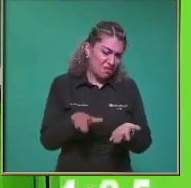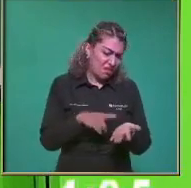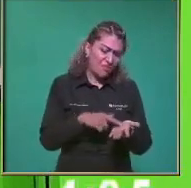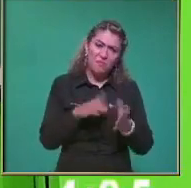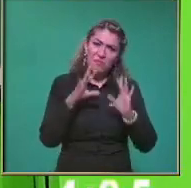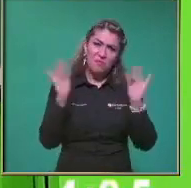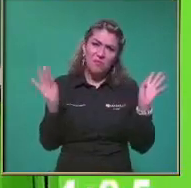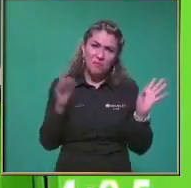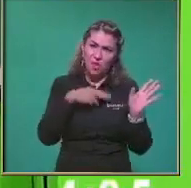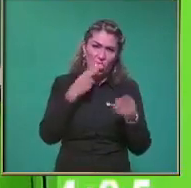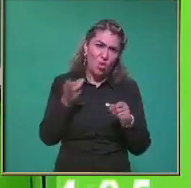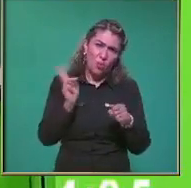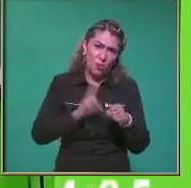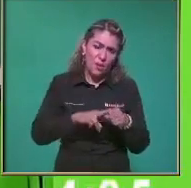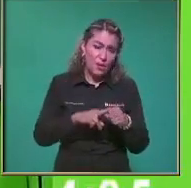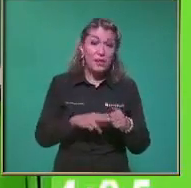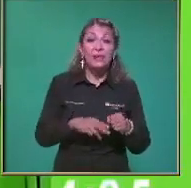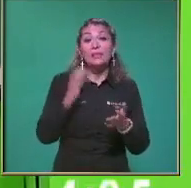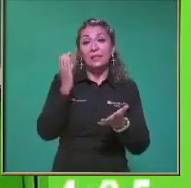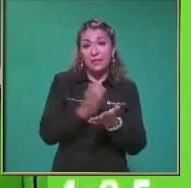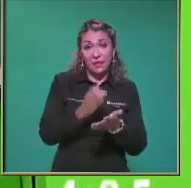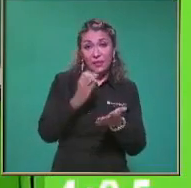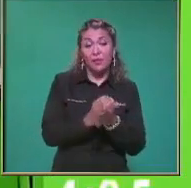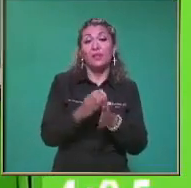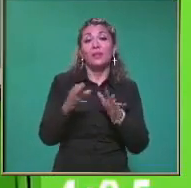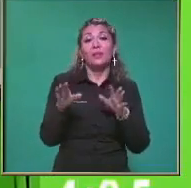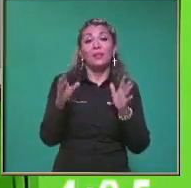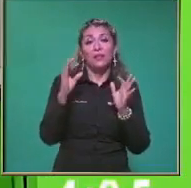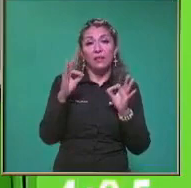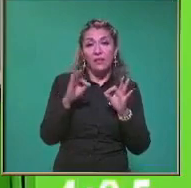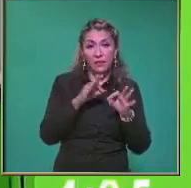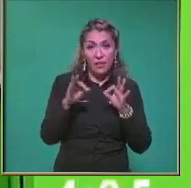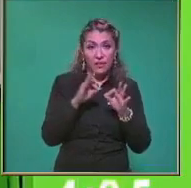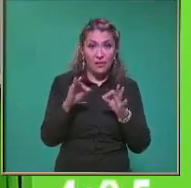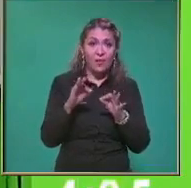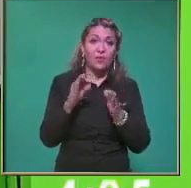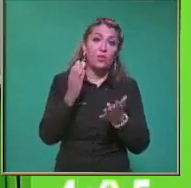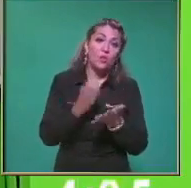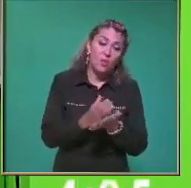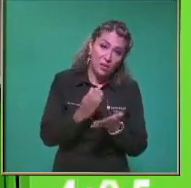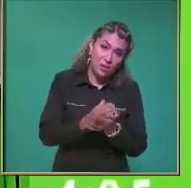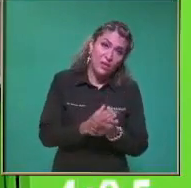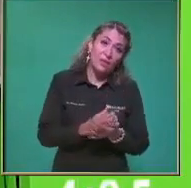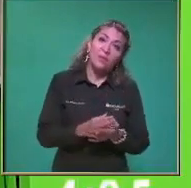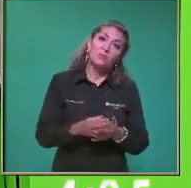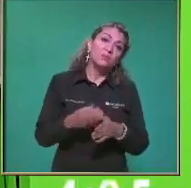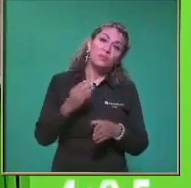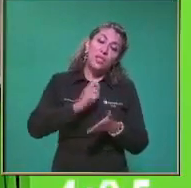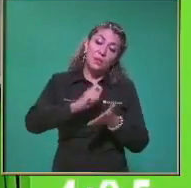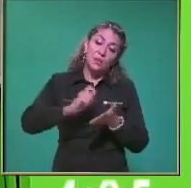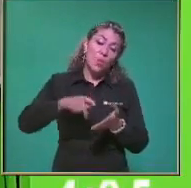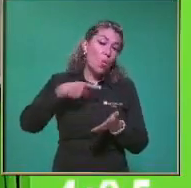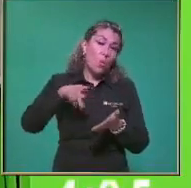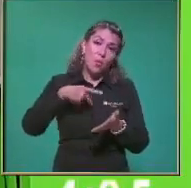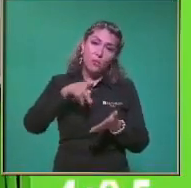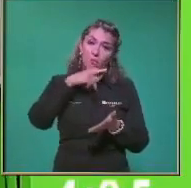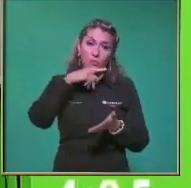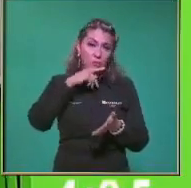procesos, y pues nuestro cuaderno para trabajar y nuestros implementos para escribir. Eso es lo que necesitamos como materiales en